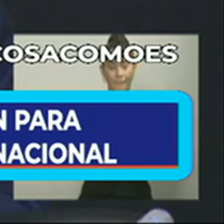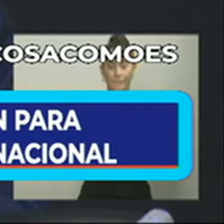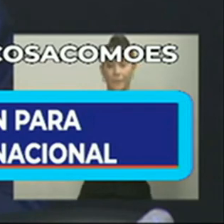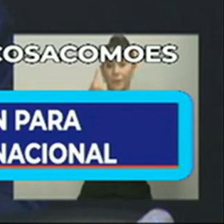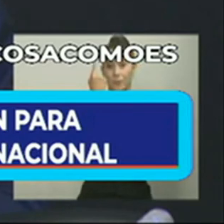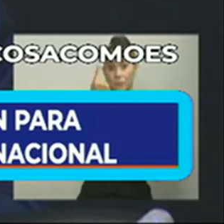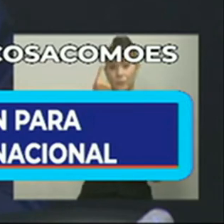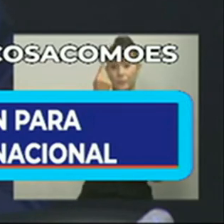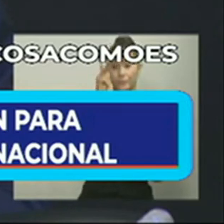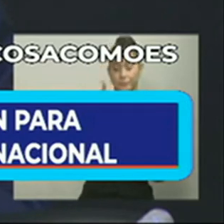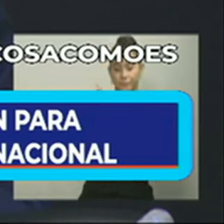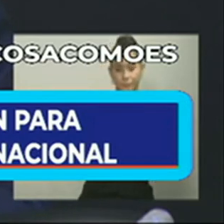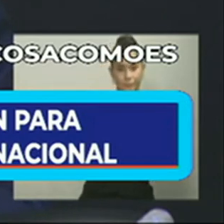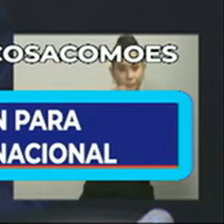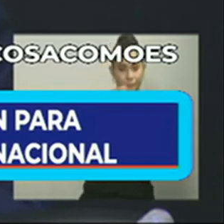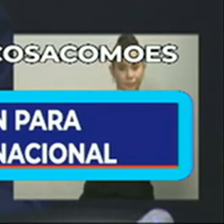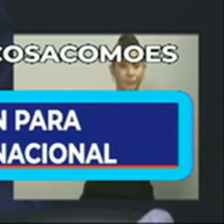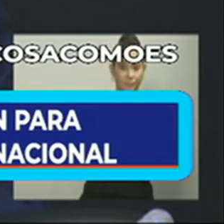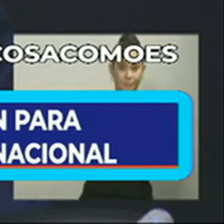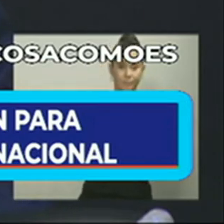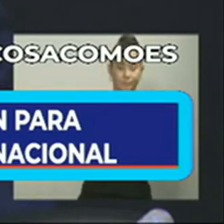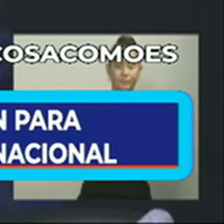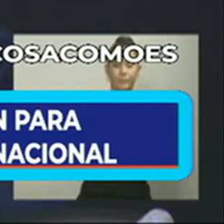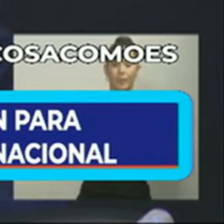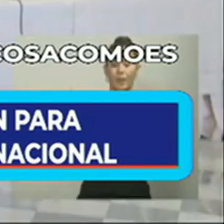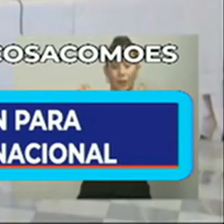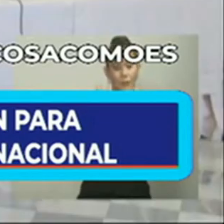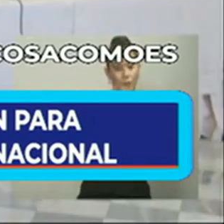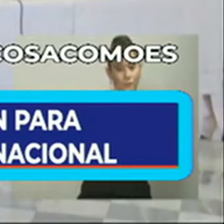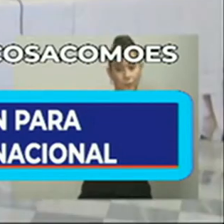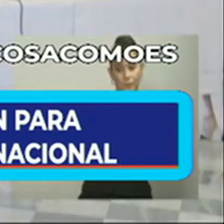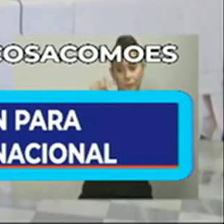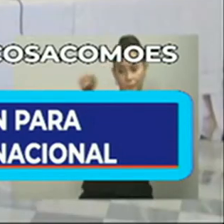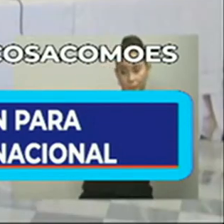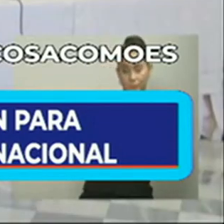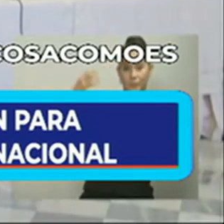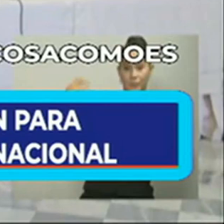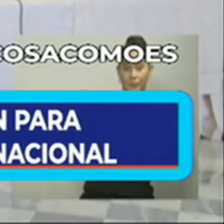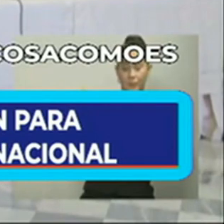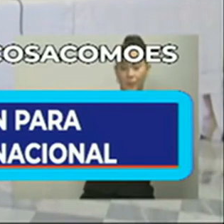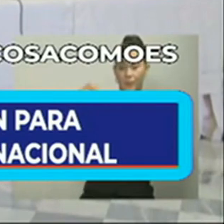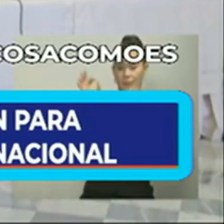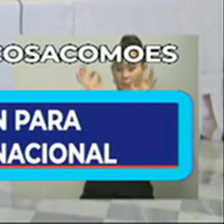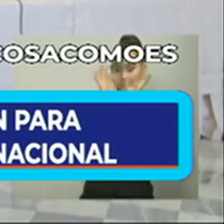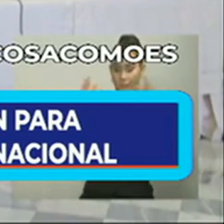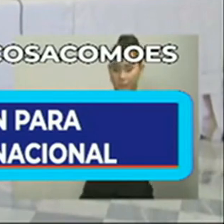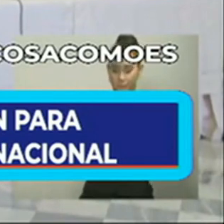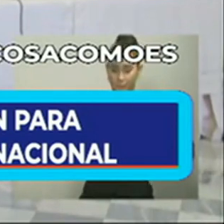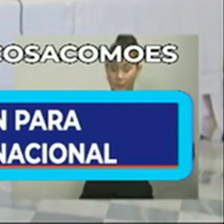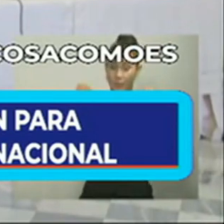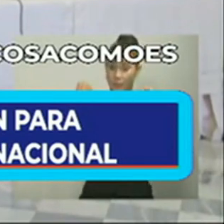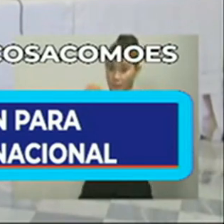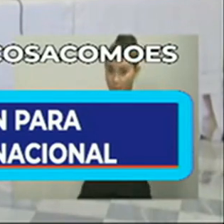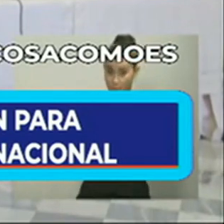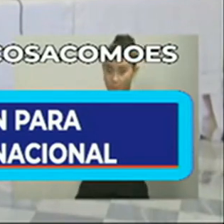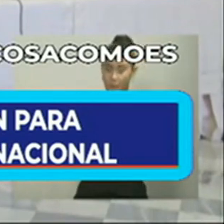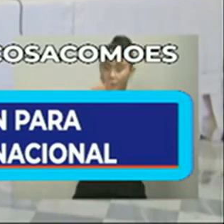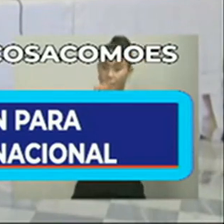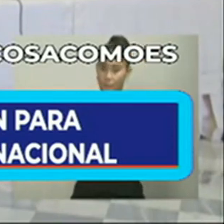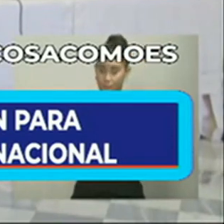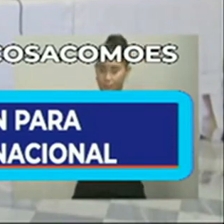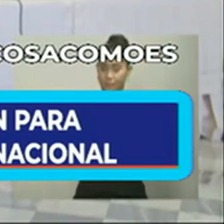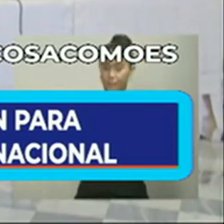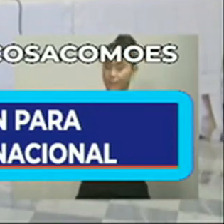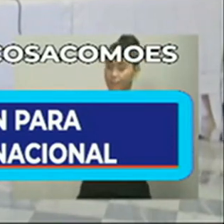persona coordinadora, quienes junto al coordinador general forman el equipo de seguimiento y